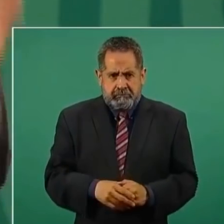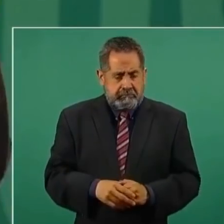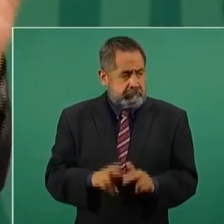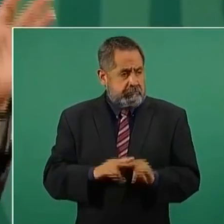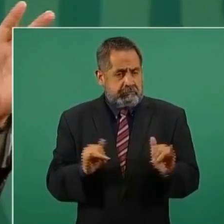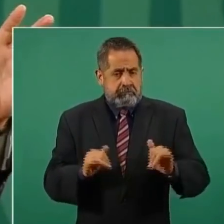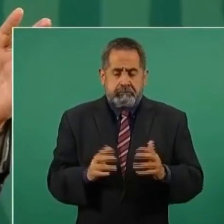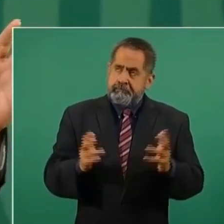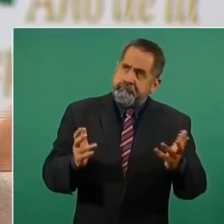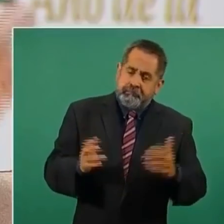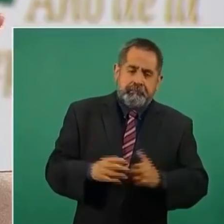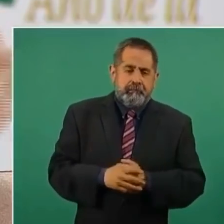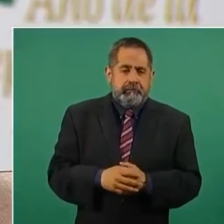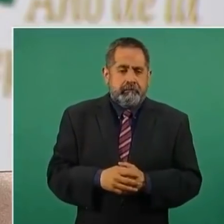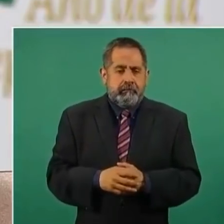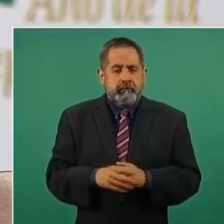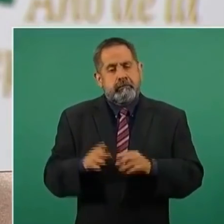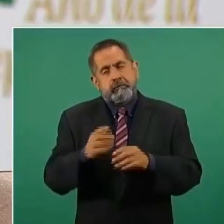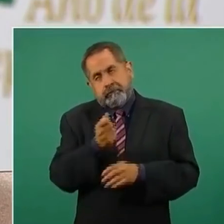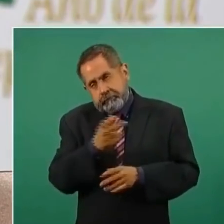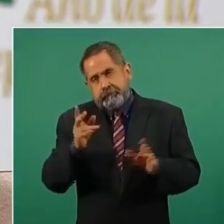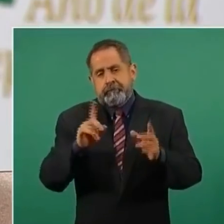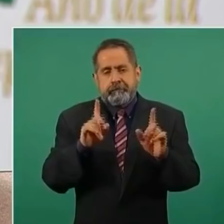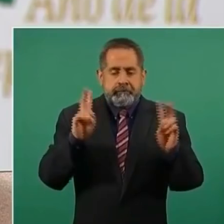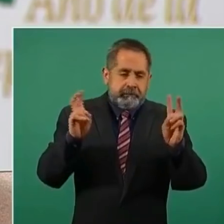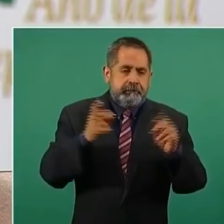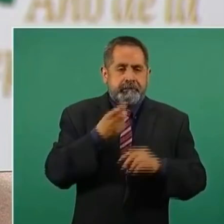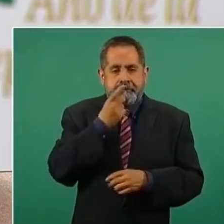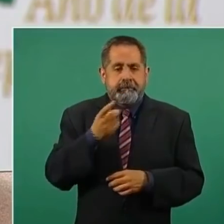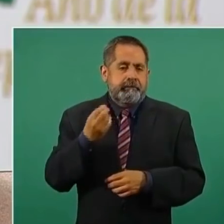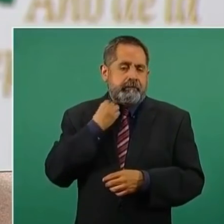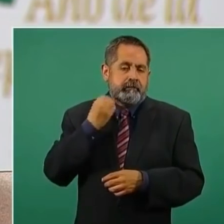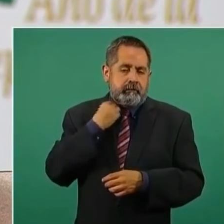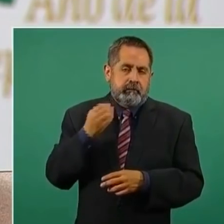Pero bueno, como dicen los abogados,